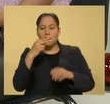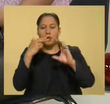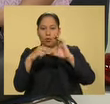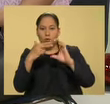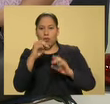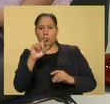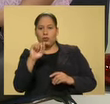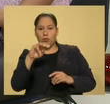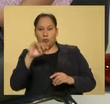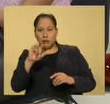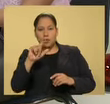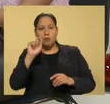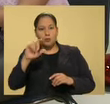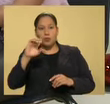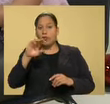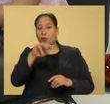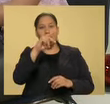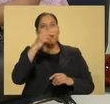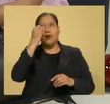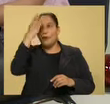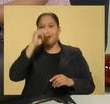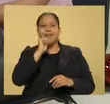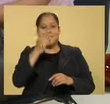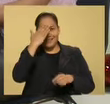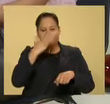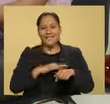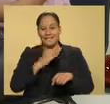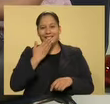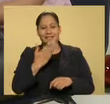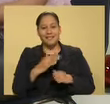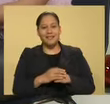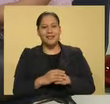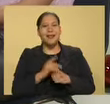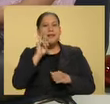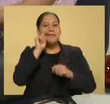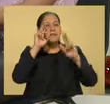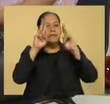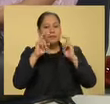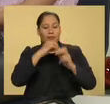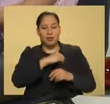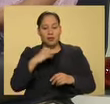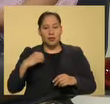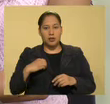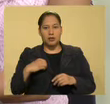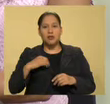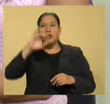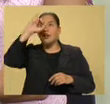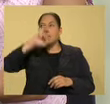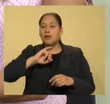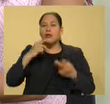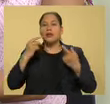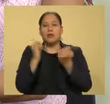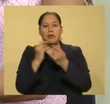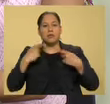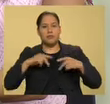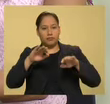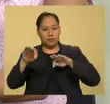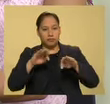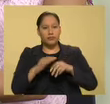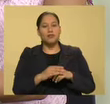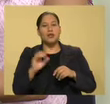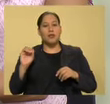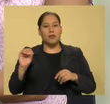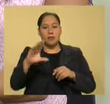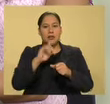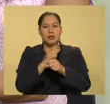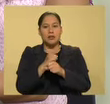derechofamiliarmexico@hotmail.com. Hoy no me Esa equivoco. memoria. muy bien. Bien, abogada. Mañana hablaremos de obligaciones de patrones y trabajadores. Vamos a presentar una cápsula